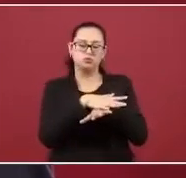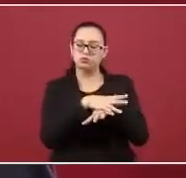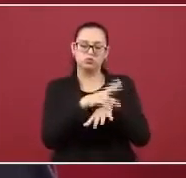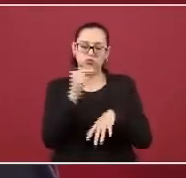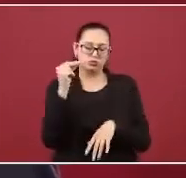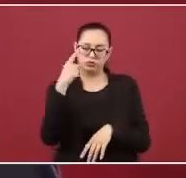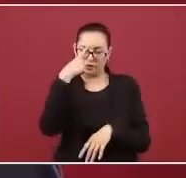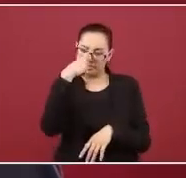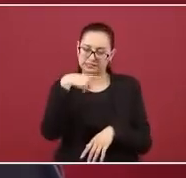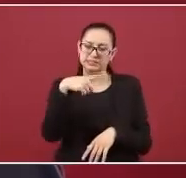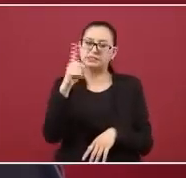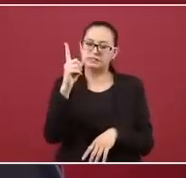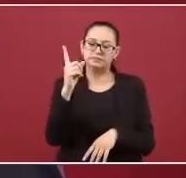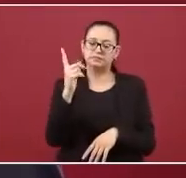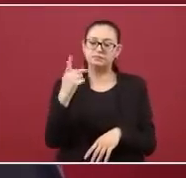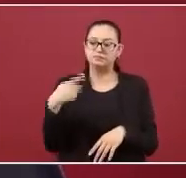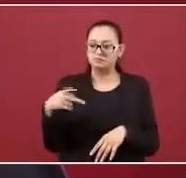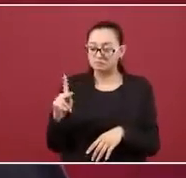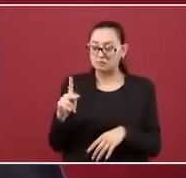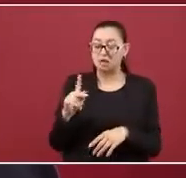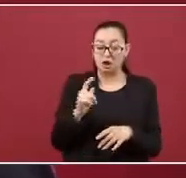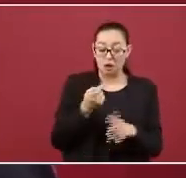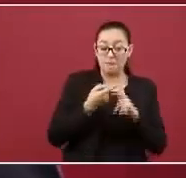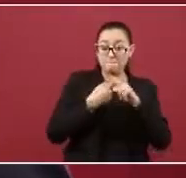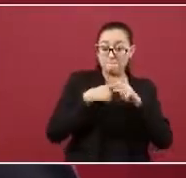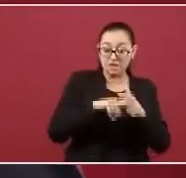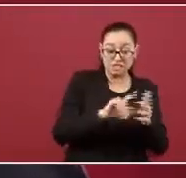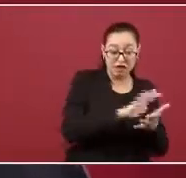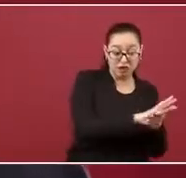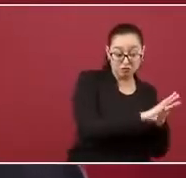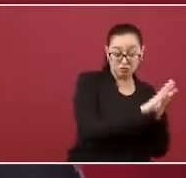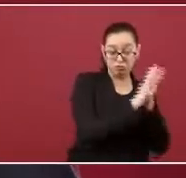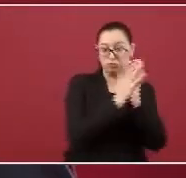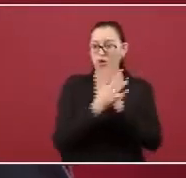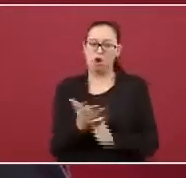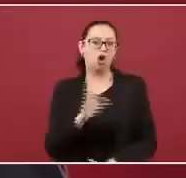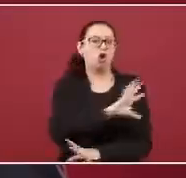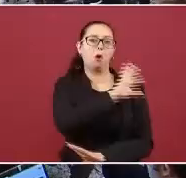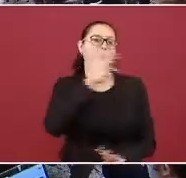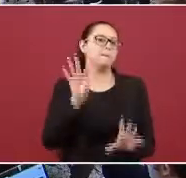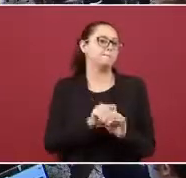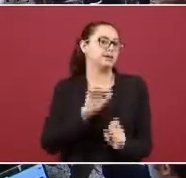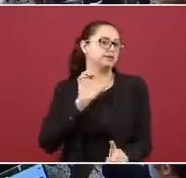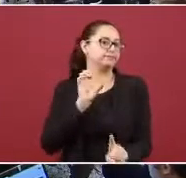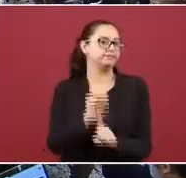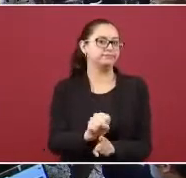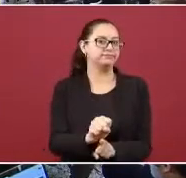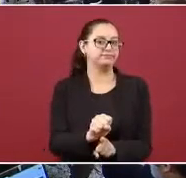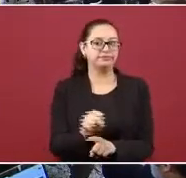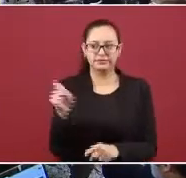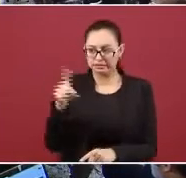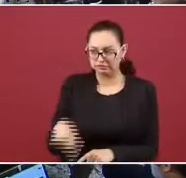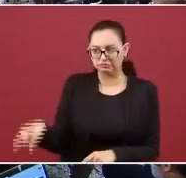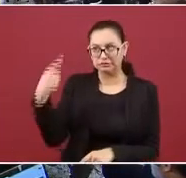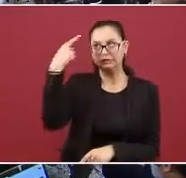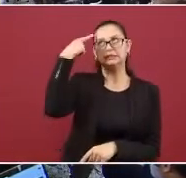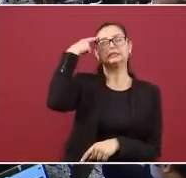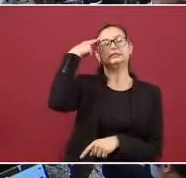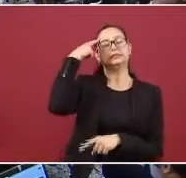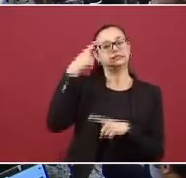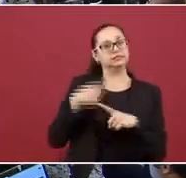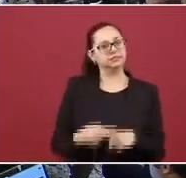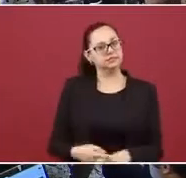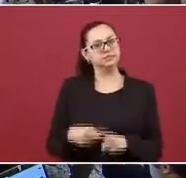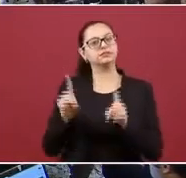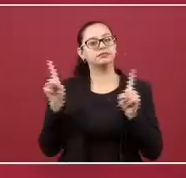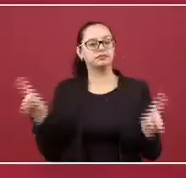colectividad. Pero cuando eso se logra todo. Cuando cambia la mentalidad del pueblo, esa es